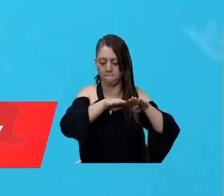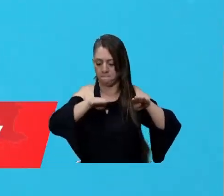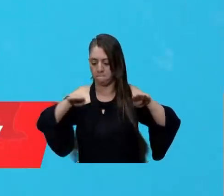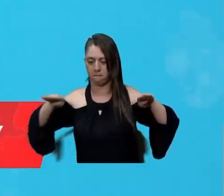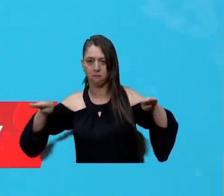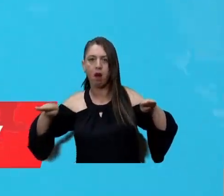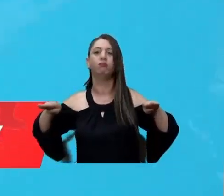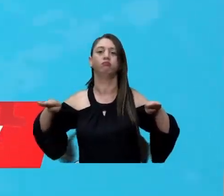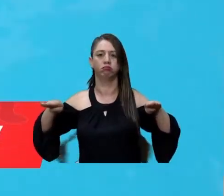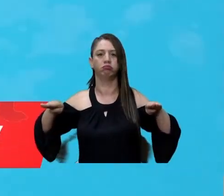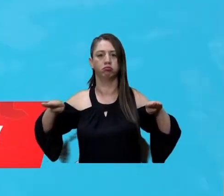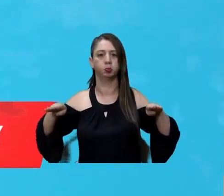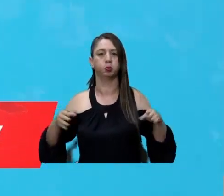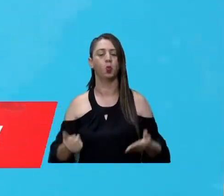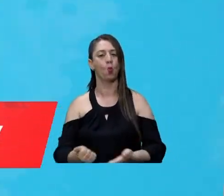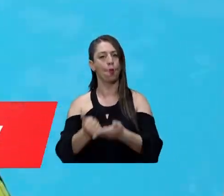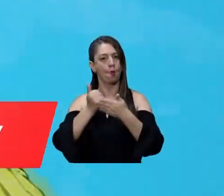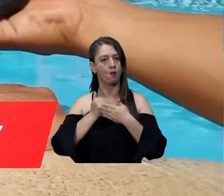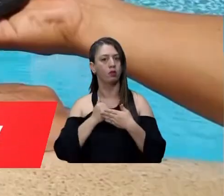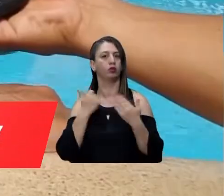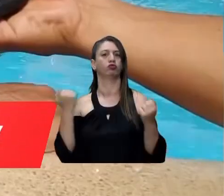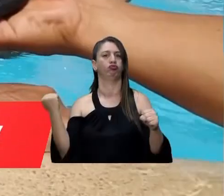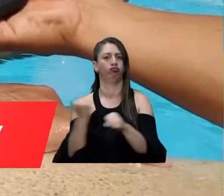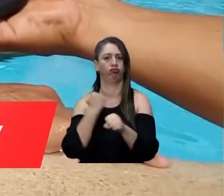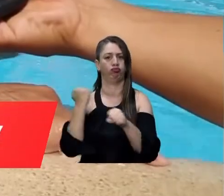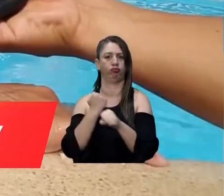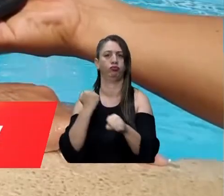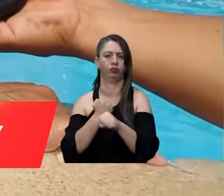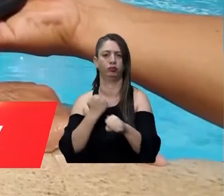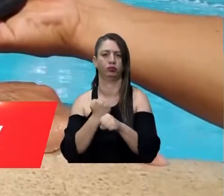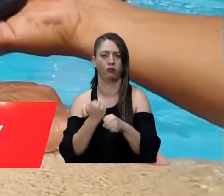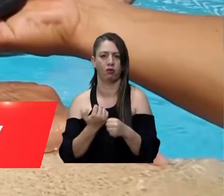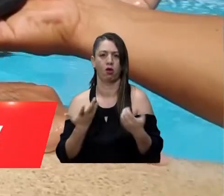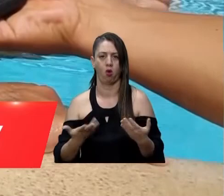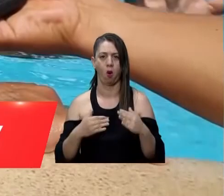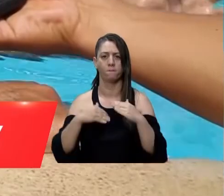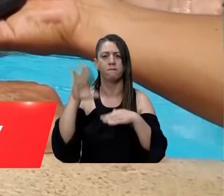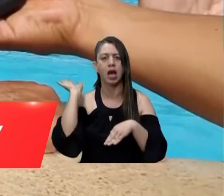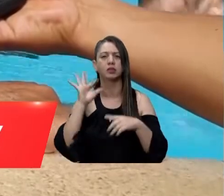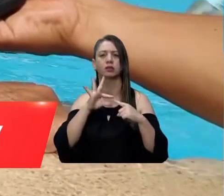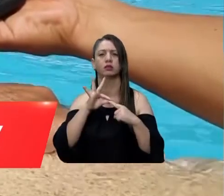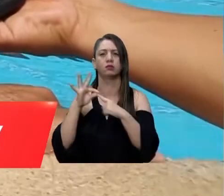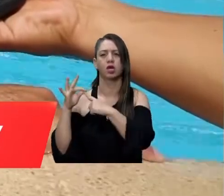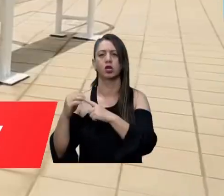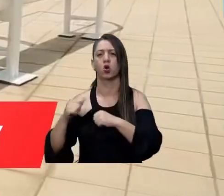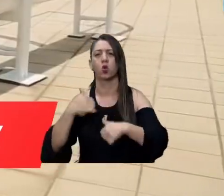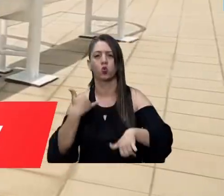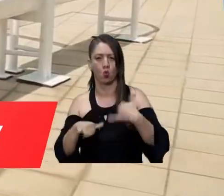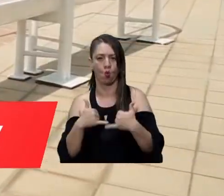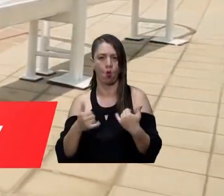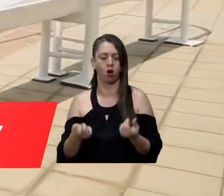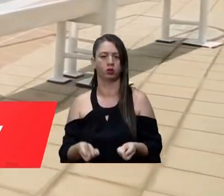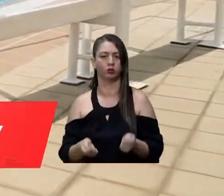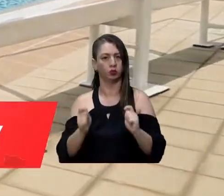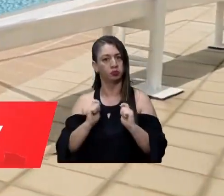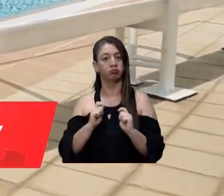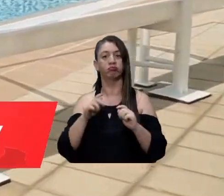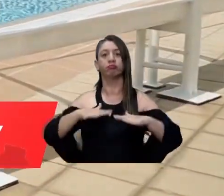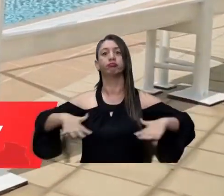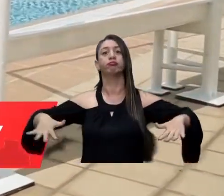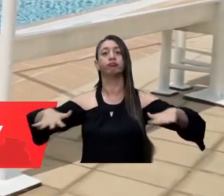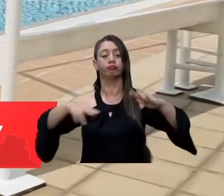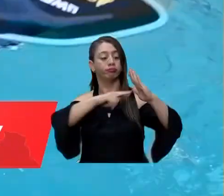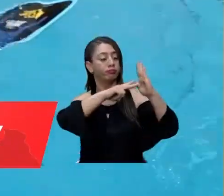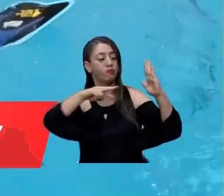pues eso nos hace que trabajar de forma más específica lo que es el juego de nosotros. En este escenario